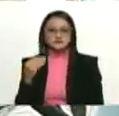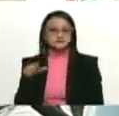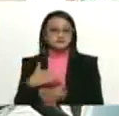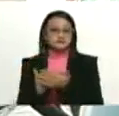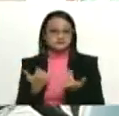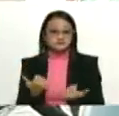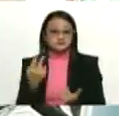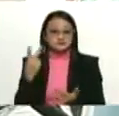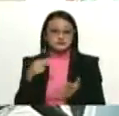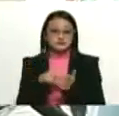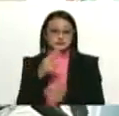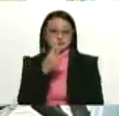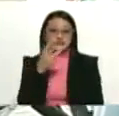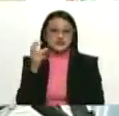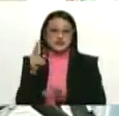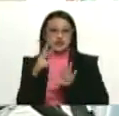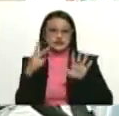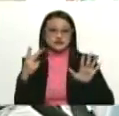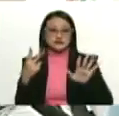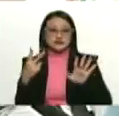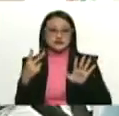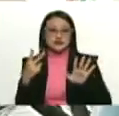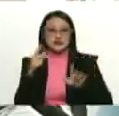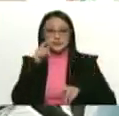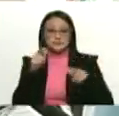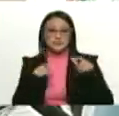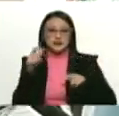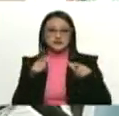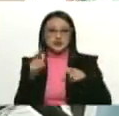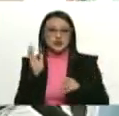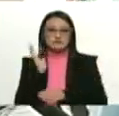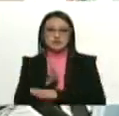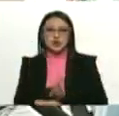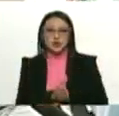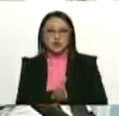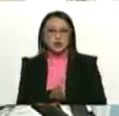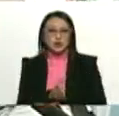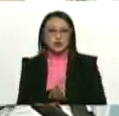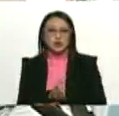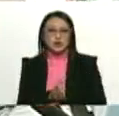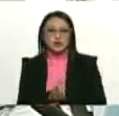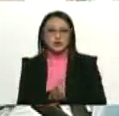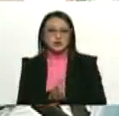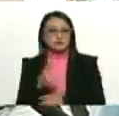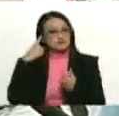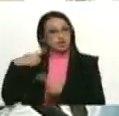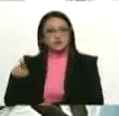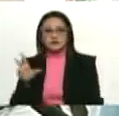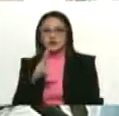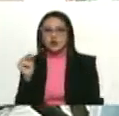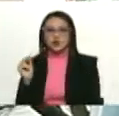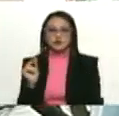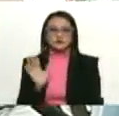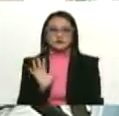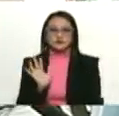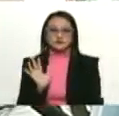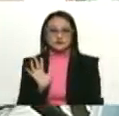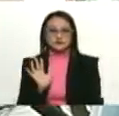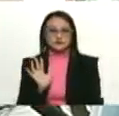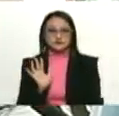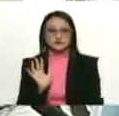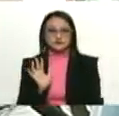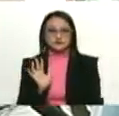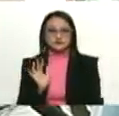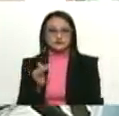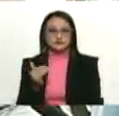fecha, 2.317 personas imputadas. No habrá impunidad de ningún tipo en